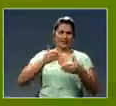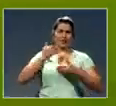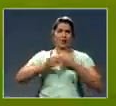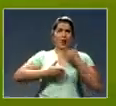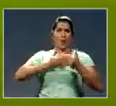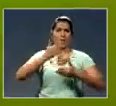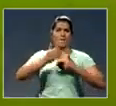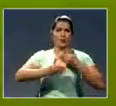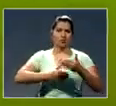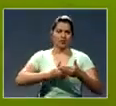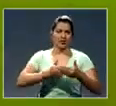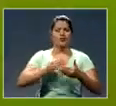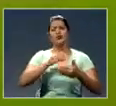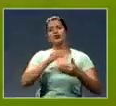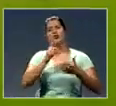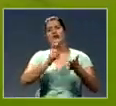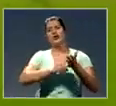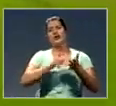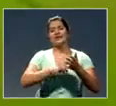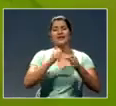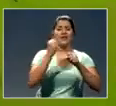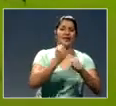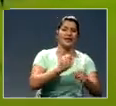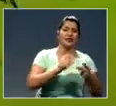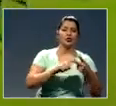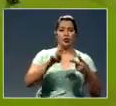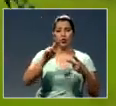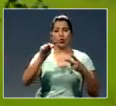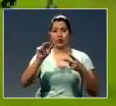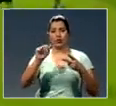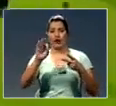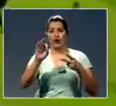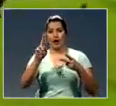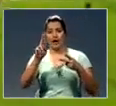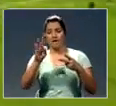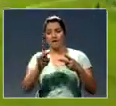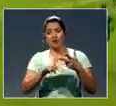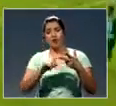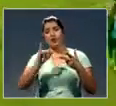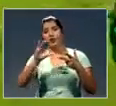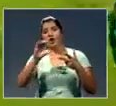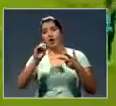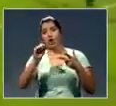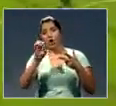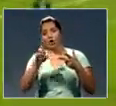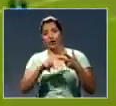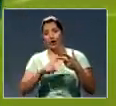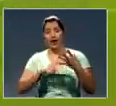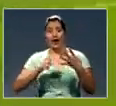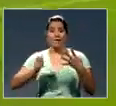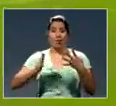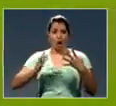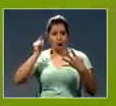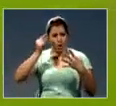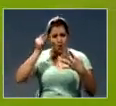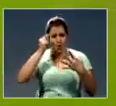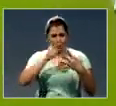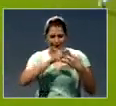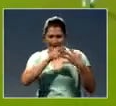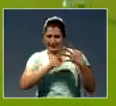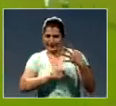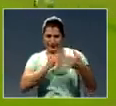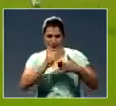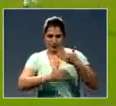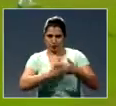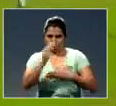en la Federación, en la UNAFUD, en el ICODER, en la Procuraduría, porque además hay bienes públicos de por medio. Eso nunca sucedió, por lo tanto